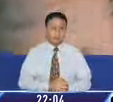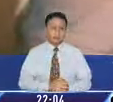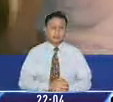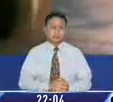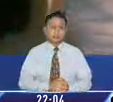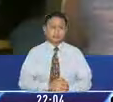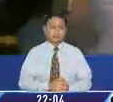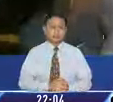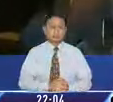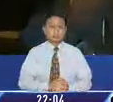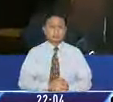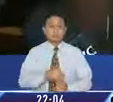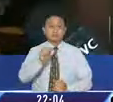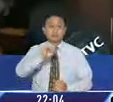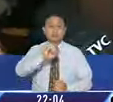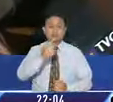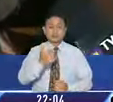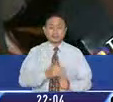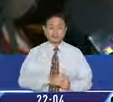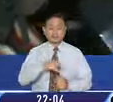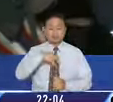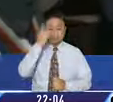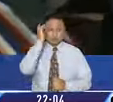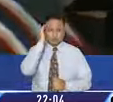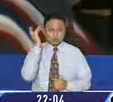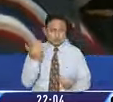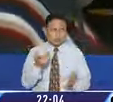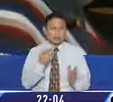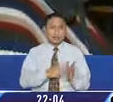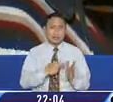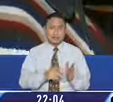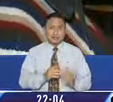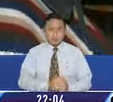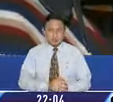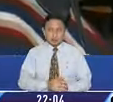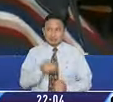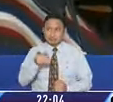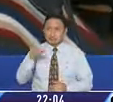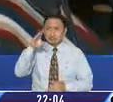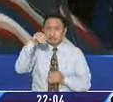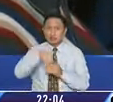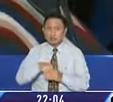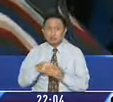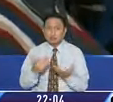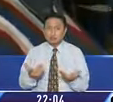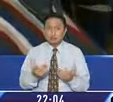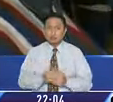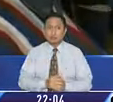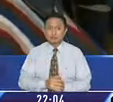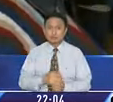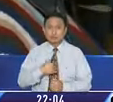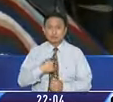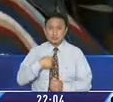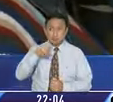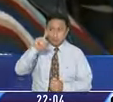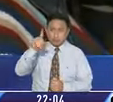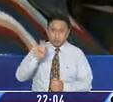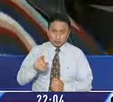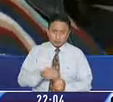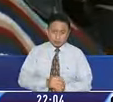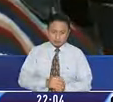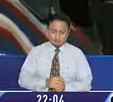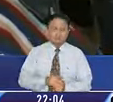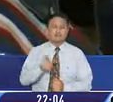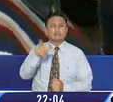señorita, muy buenas noches, estamos preocupados y no sabemos cómo está la situación, queremos saberle cuántos